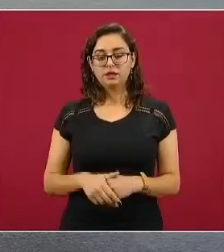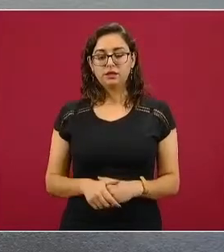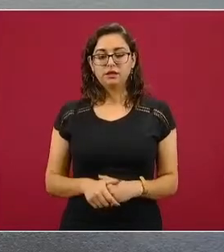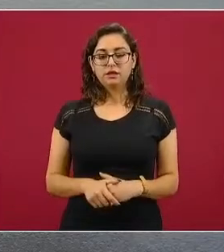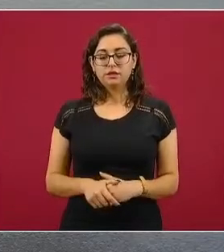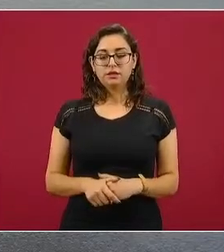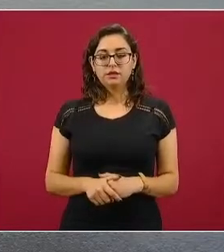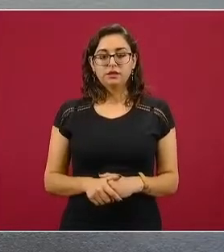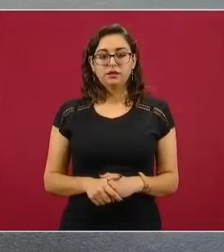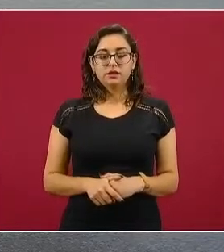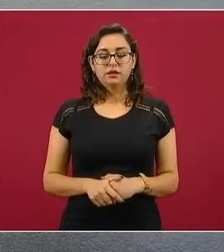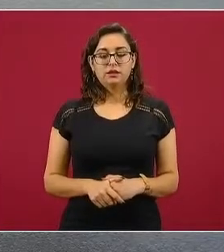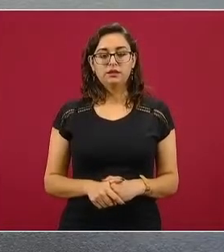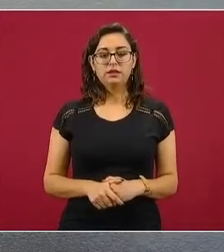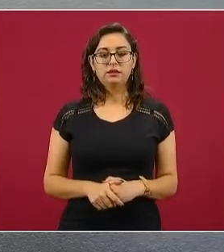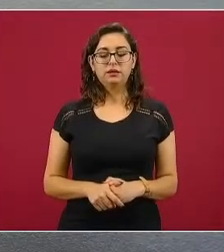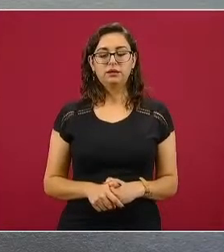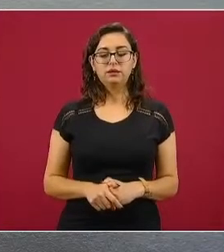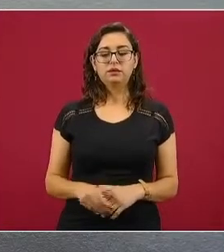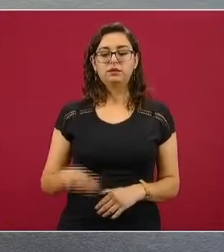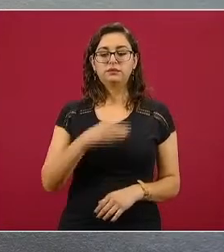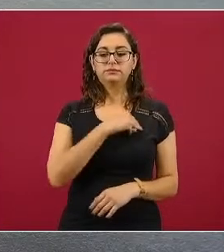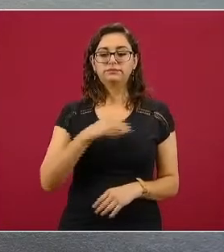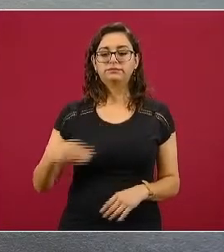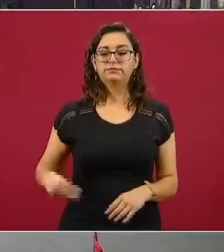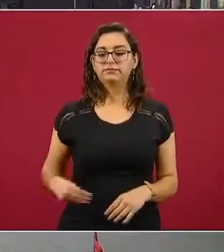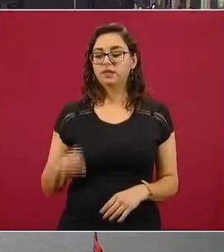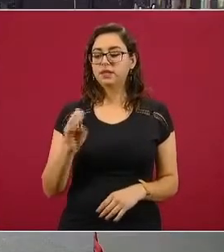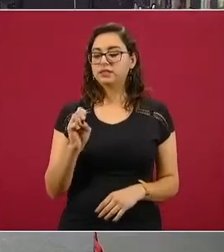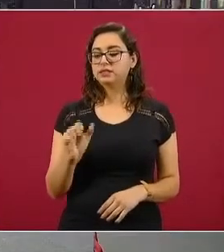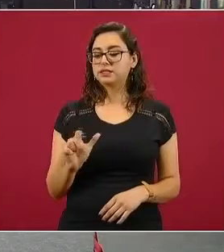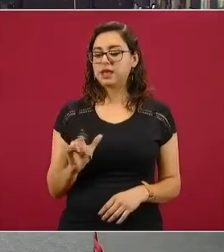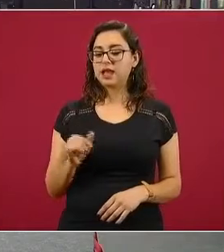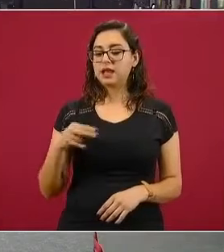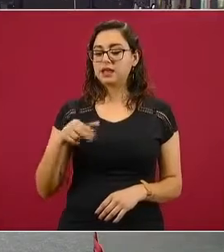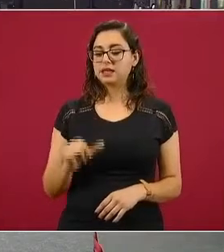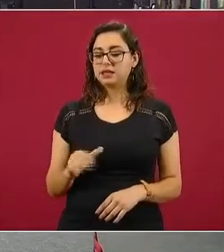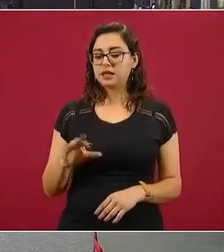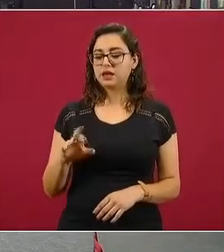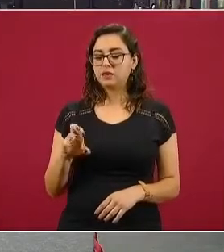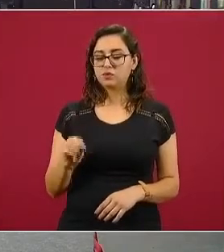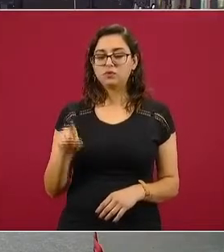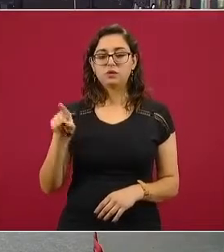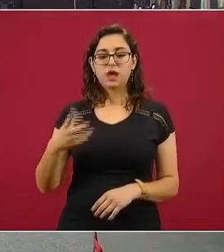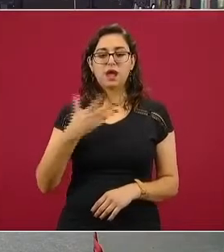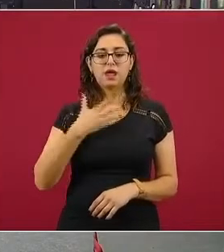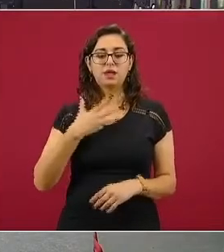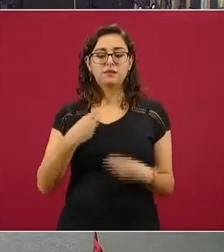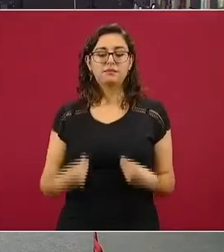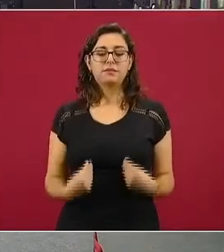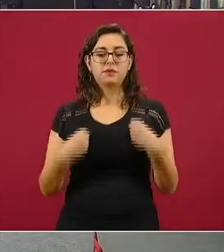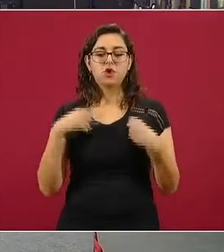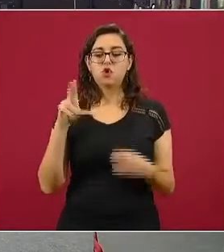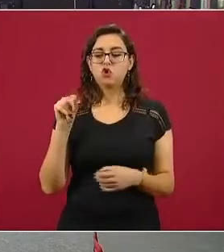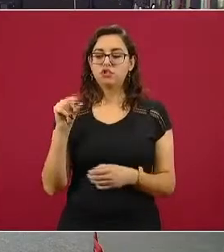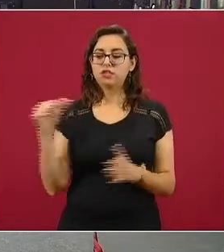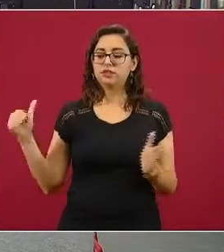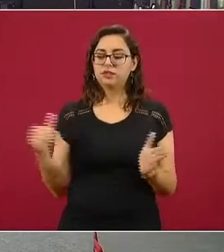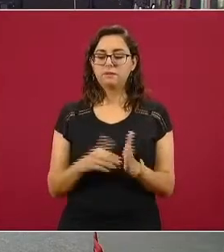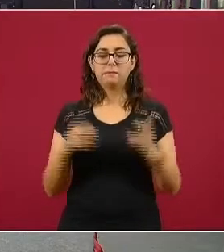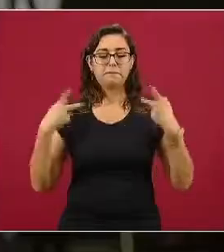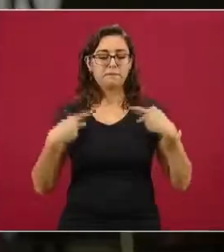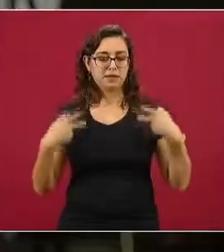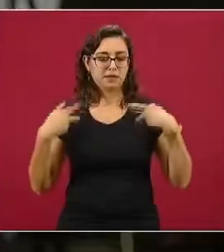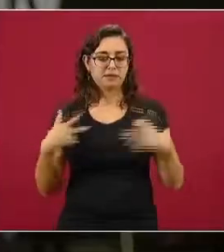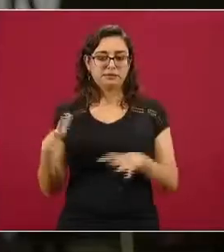quiero plantearle que en el municipio de Salina Cruz tiene una población de 89.211 personas y que es una